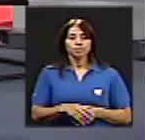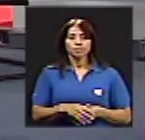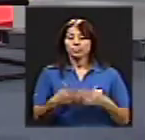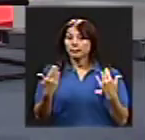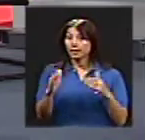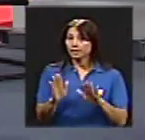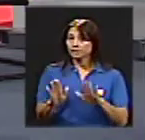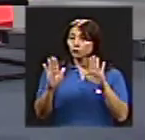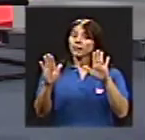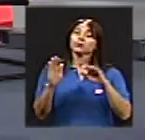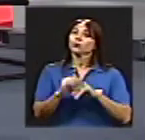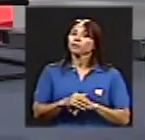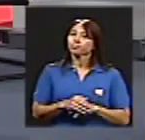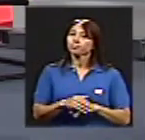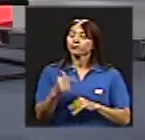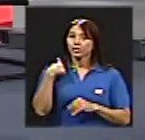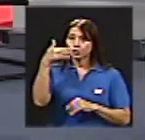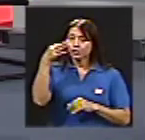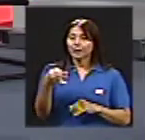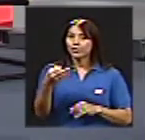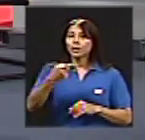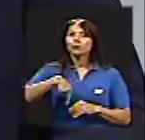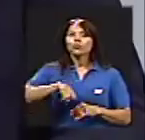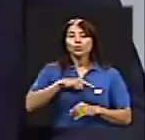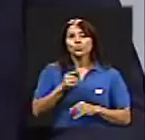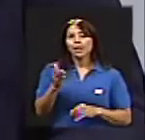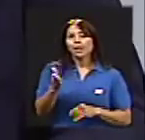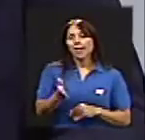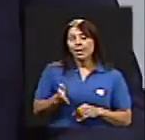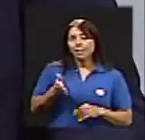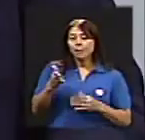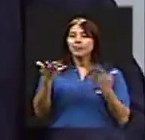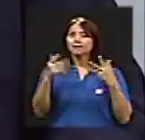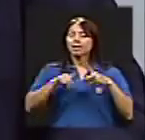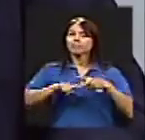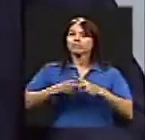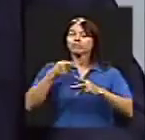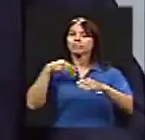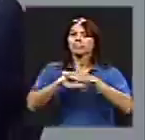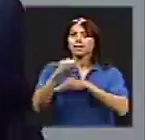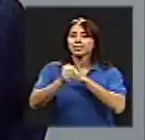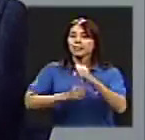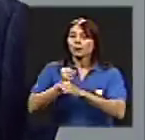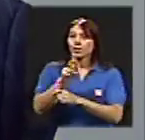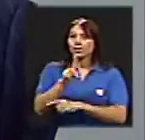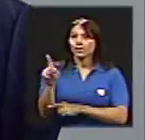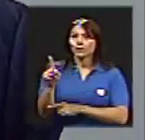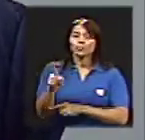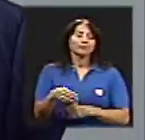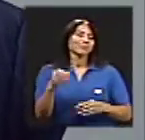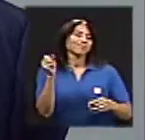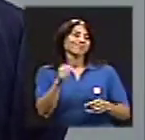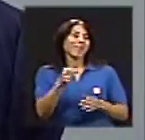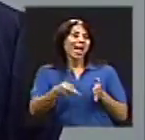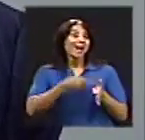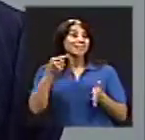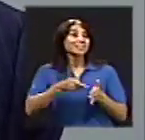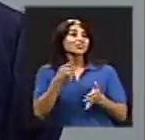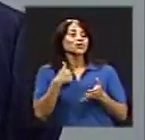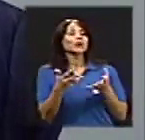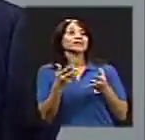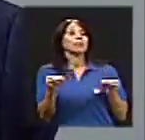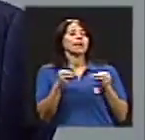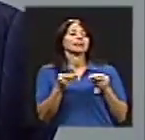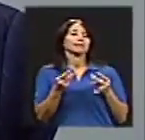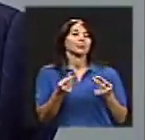me parece que estamos ingresando lentamente al siglo XXI. ¿No? Sí, bueno, a veces uno quisiera que no sea tan